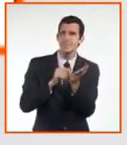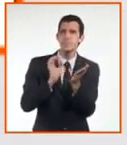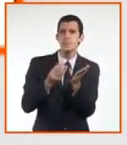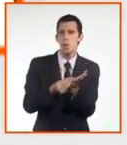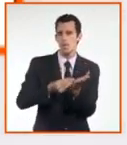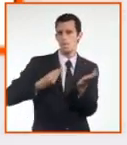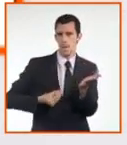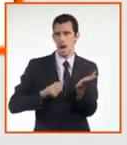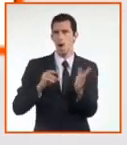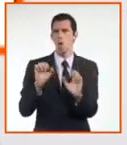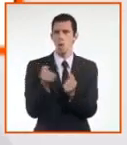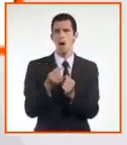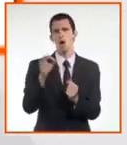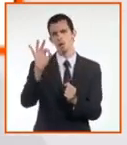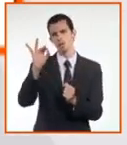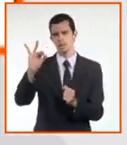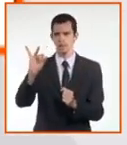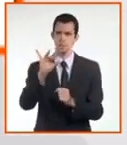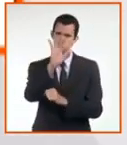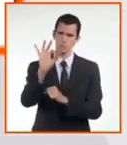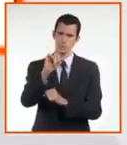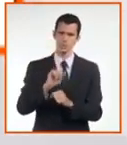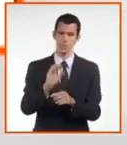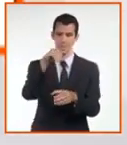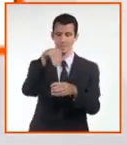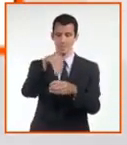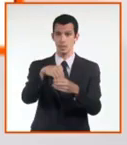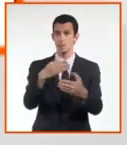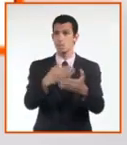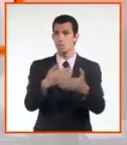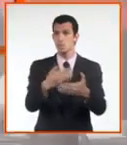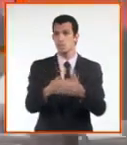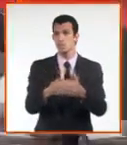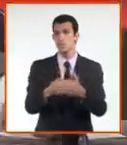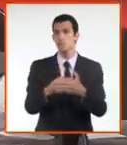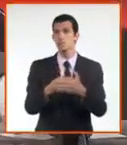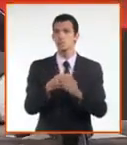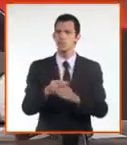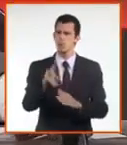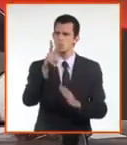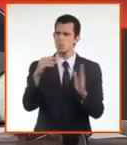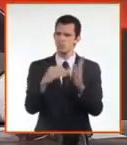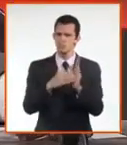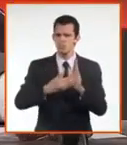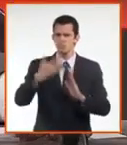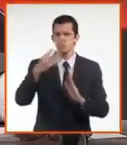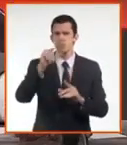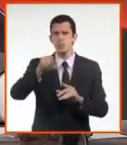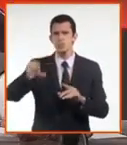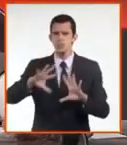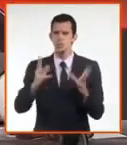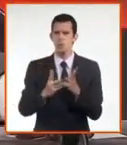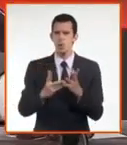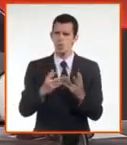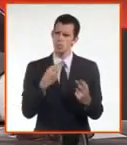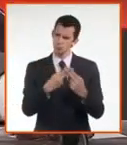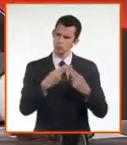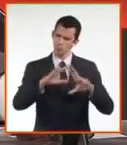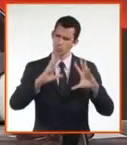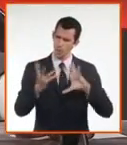2023 trabajadores tienen una altísima responsabilidad y un compromiso con la salud de este pueblo